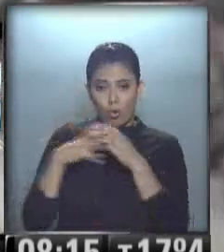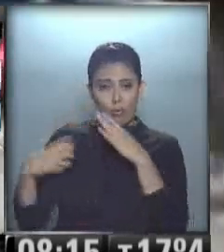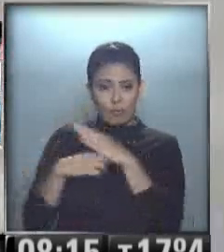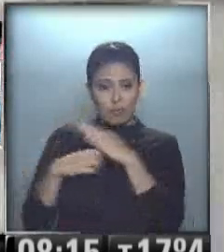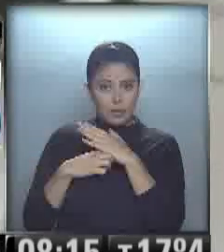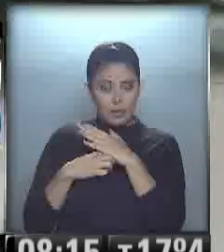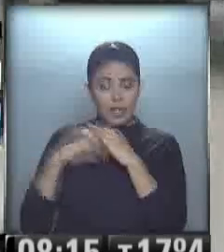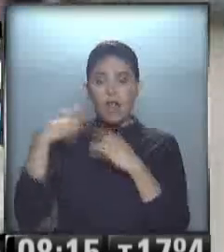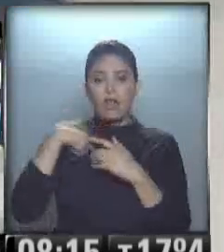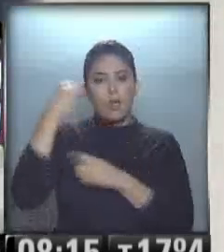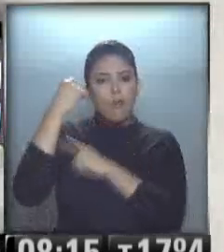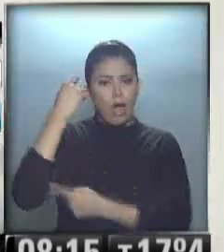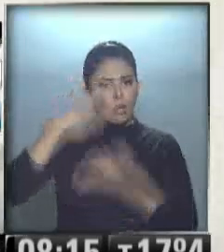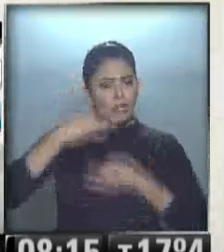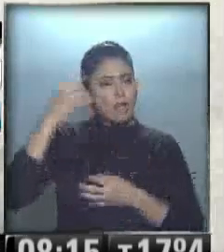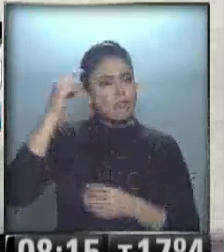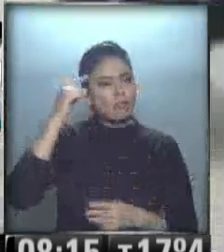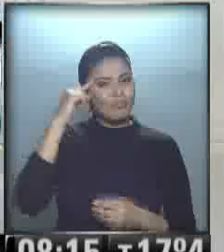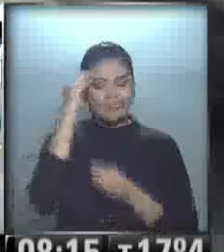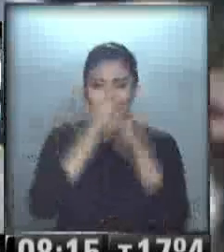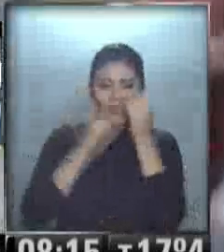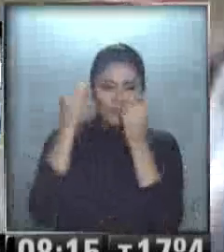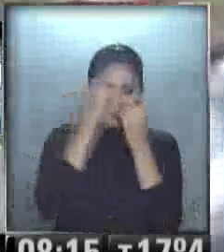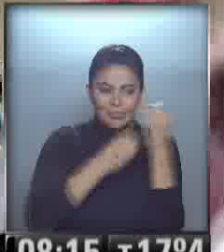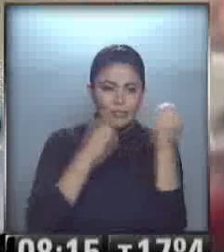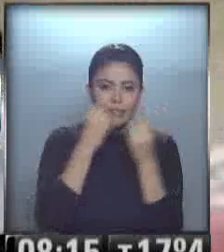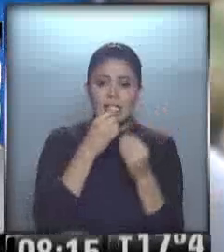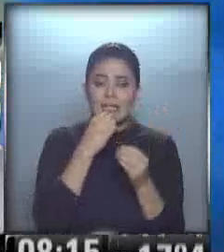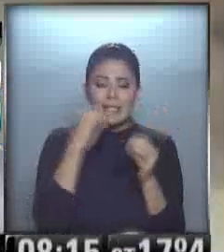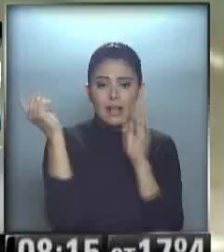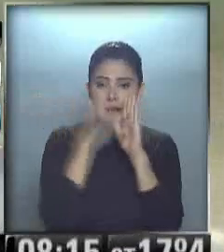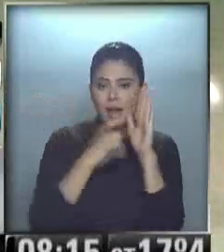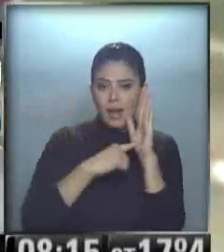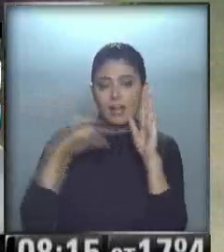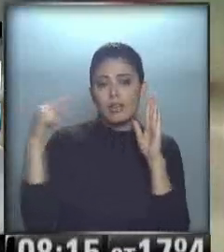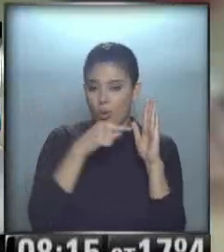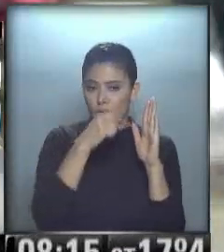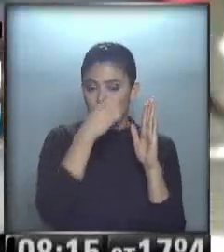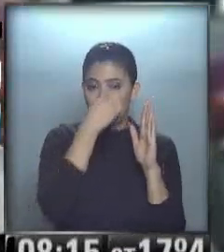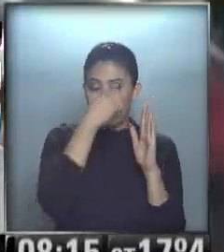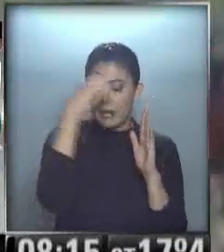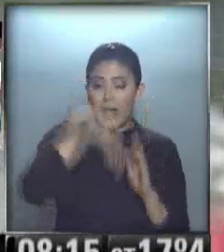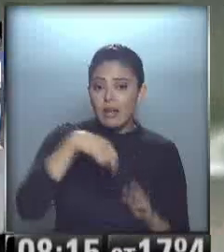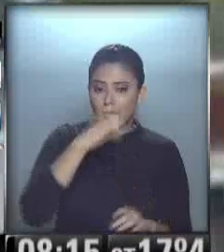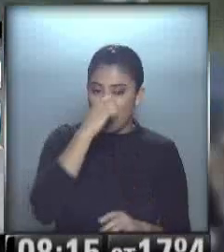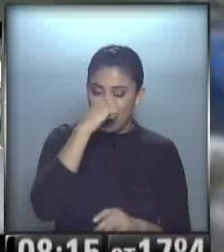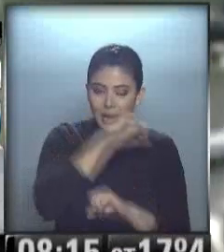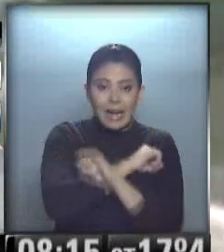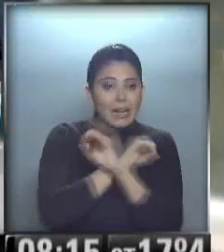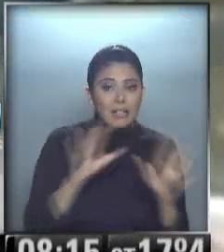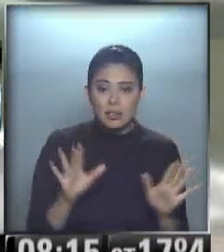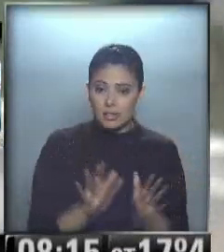Poder Judicial, nos preocupa, siempre actuamos a partir del quebrantamiento de la norma penal. Pero esto tiene una gravedad